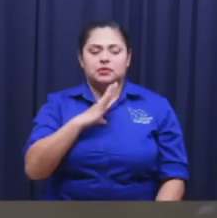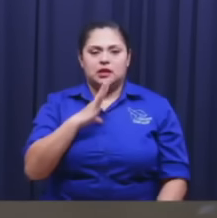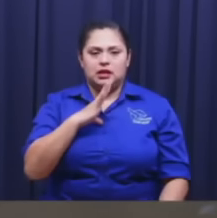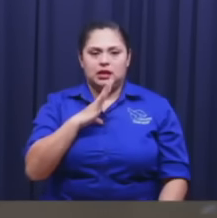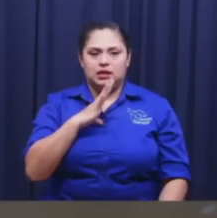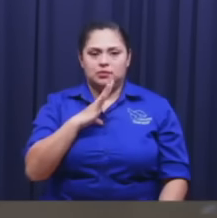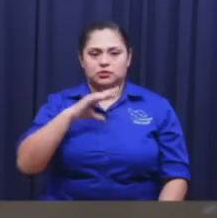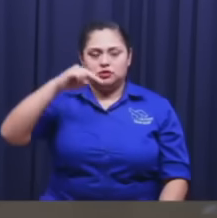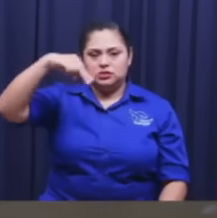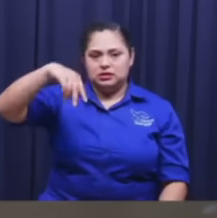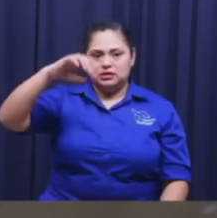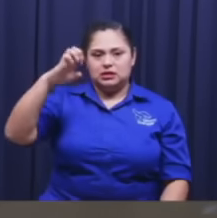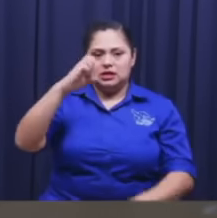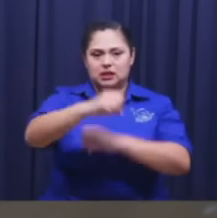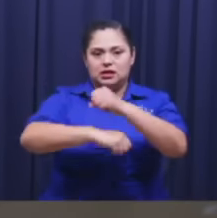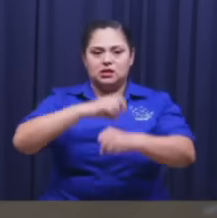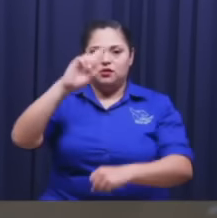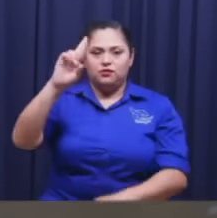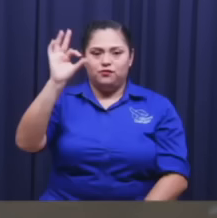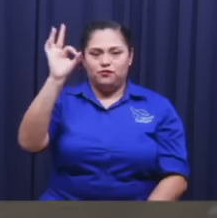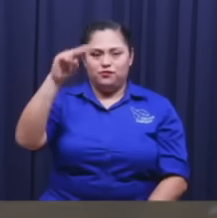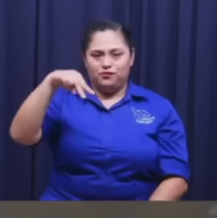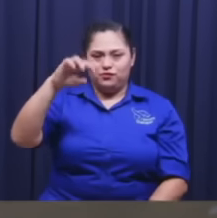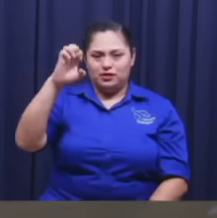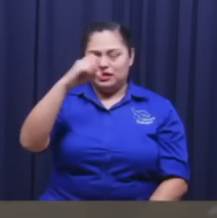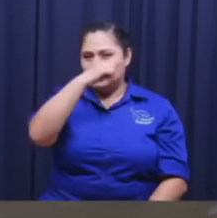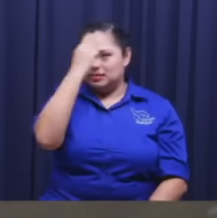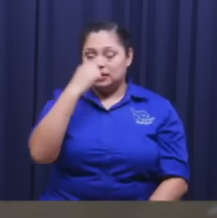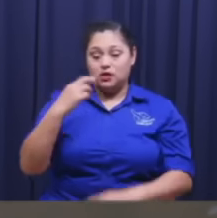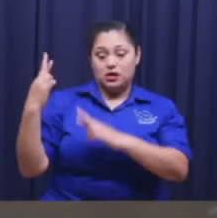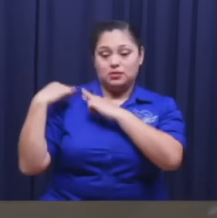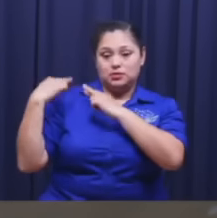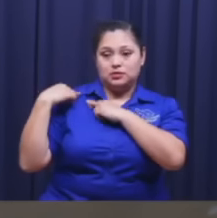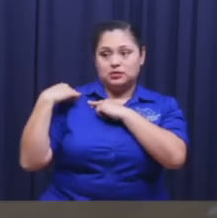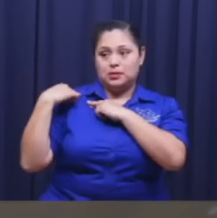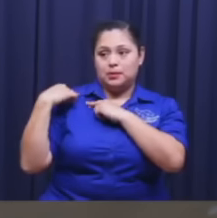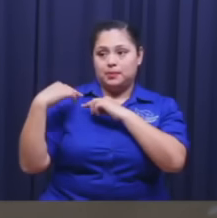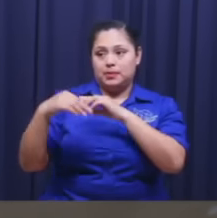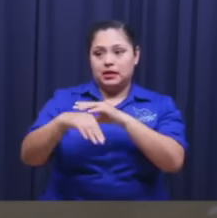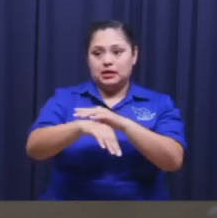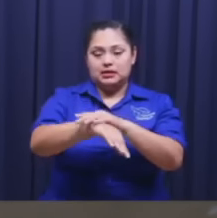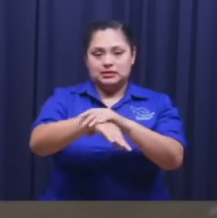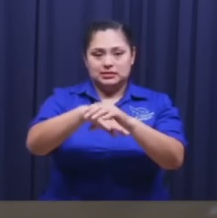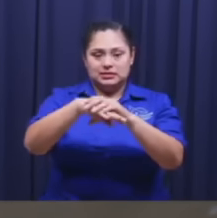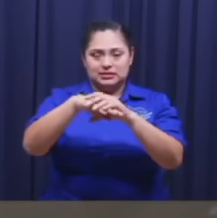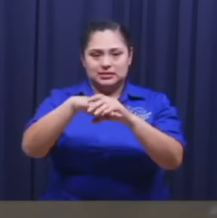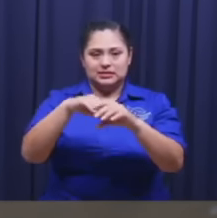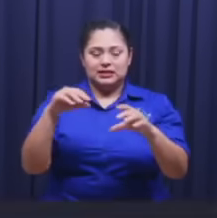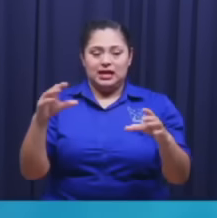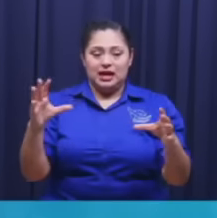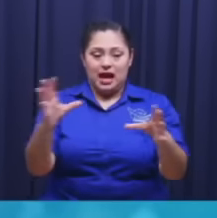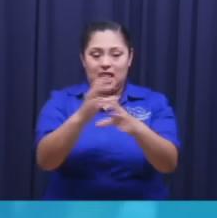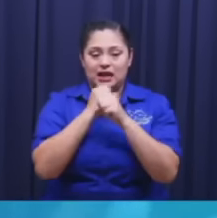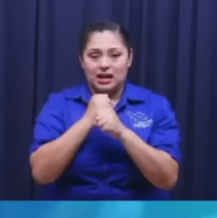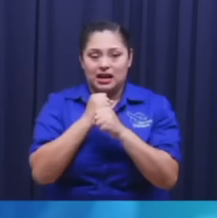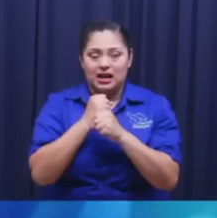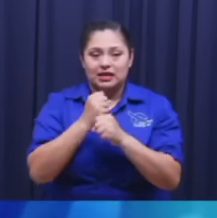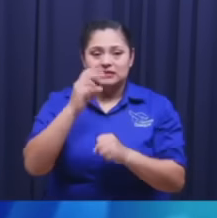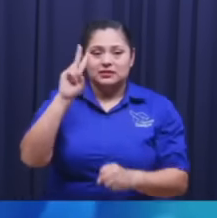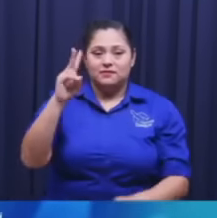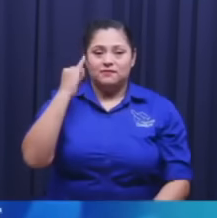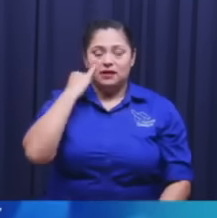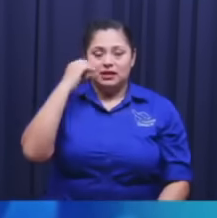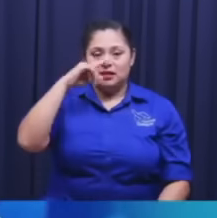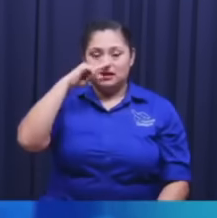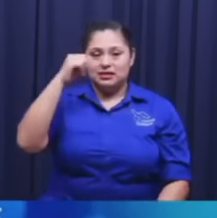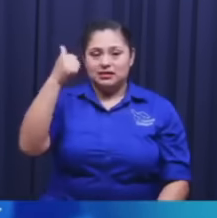2,400,000 nefrones. Y esos nefrones se encargan de dejar salir el sodio, retener magnesio. Es como un